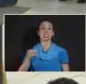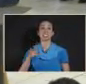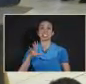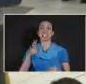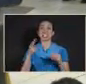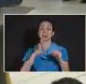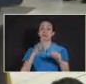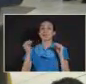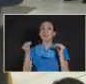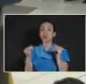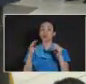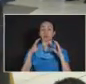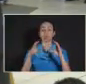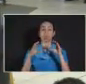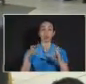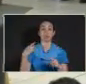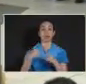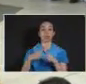allá.